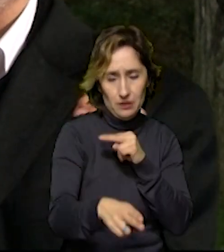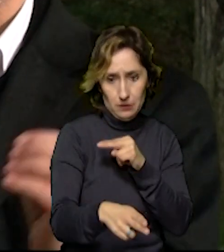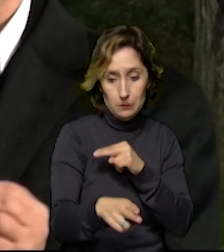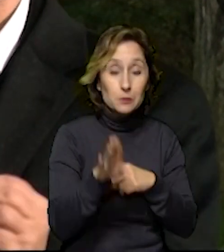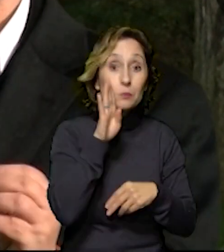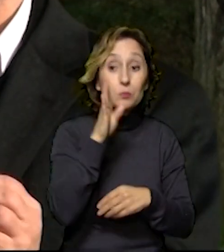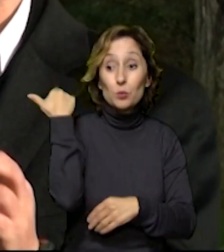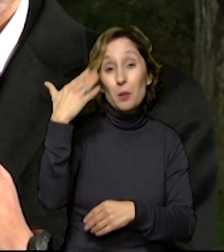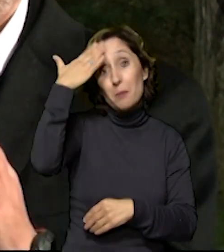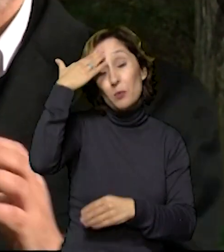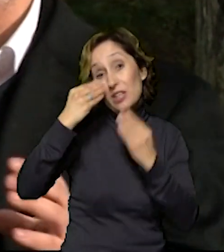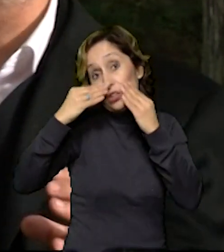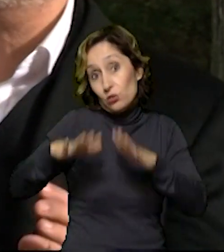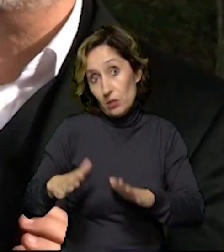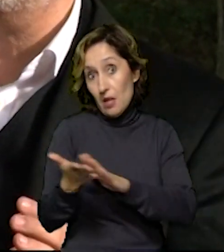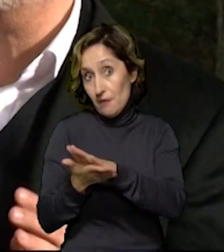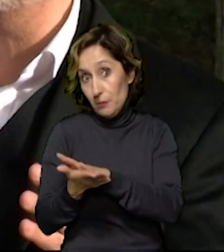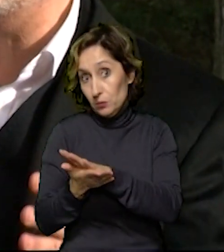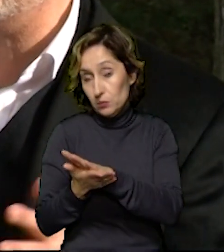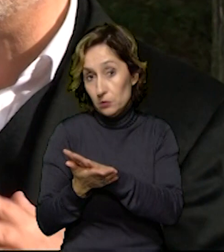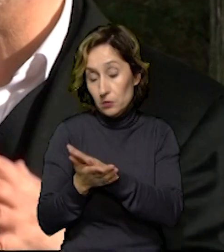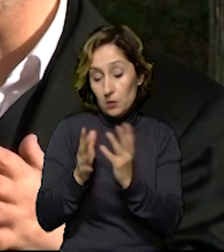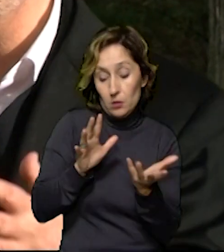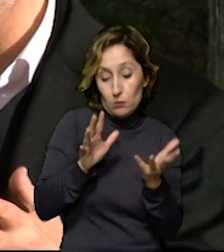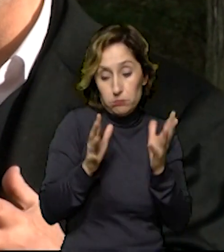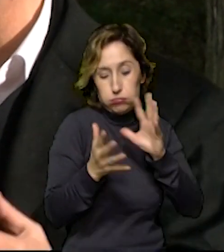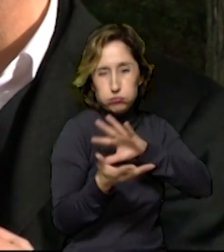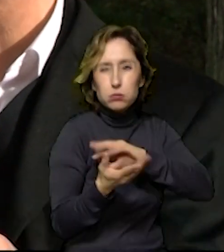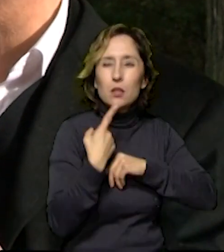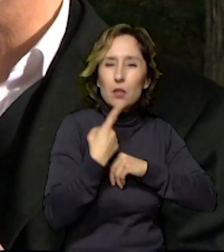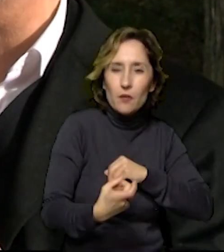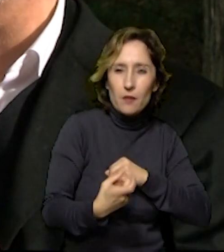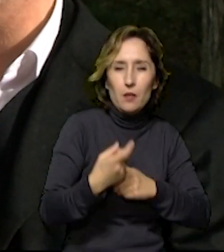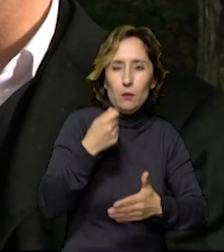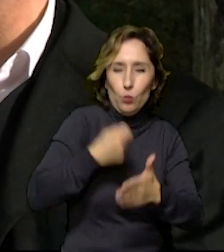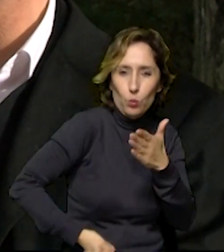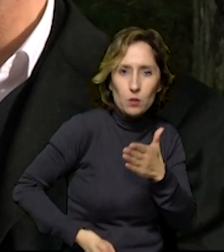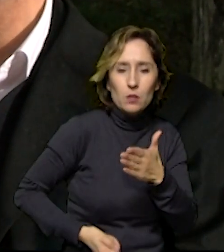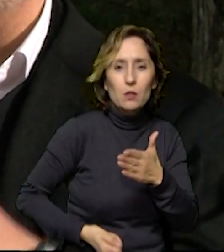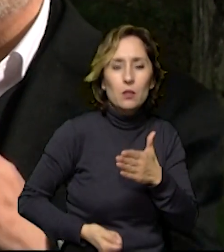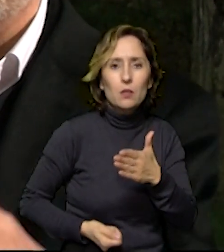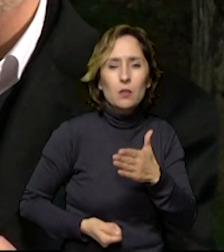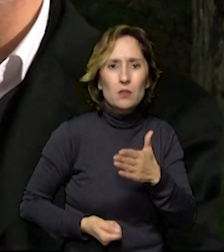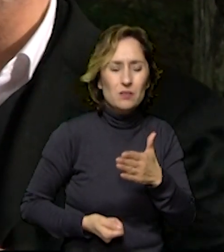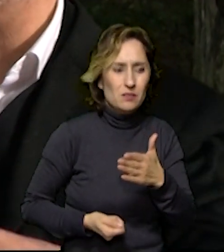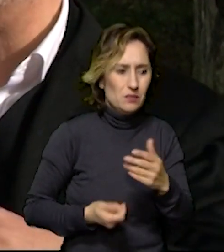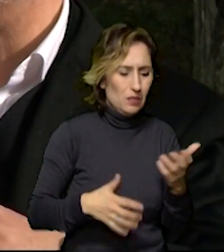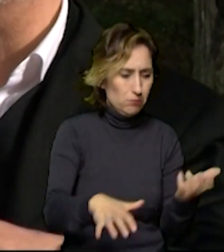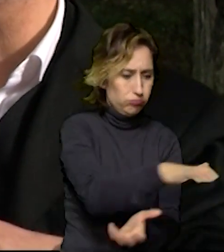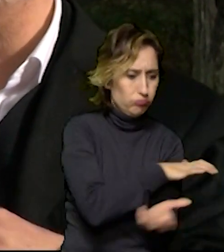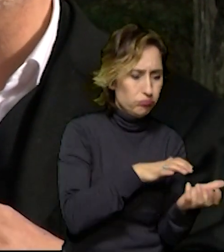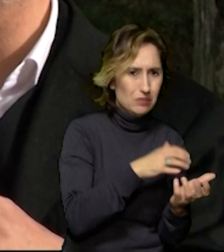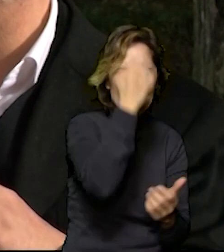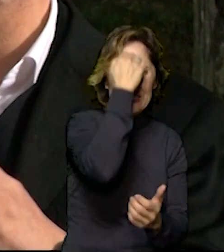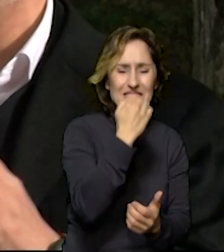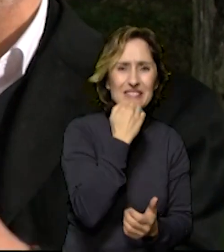antes hablábamos de memoria histórica, hubo una transición complicada, muy difícil, donde había terrorismo de ETA, donde había